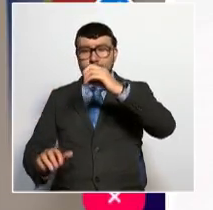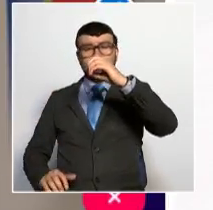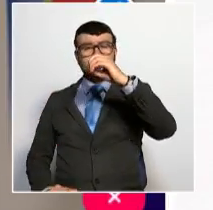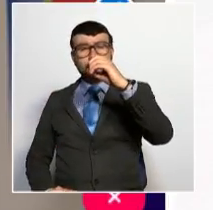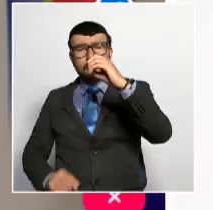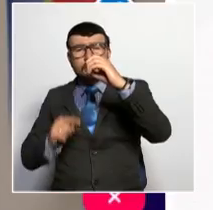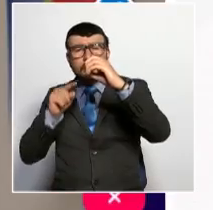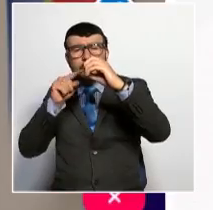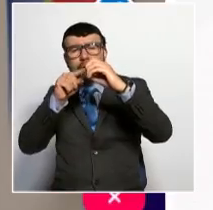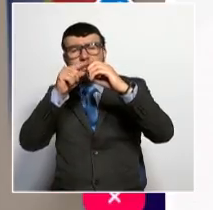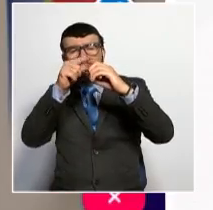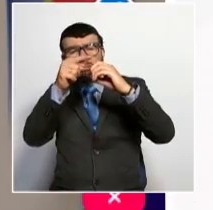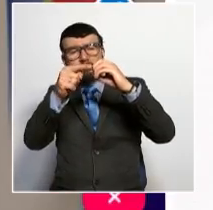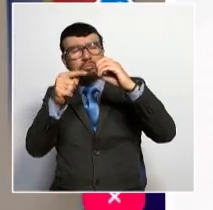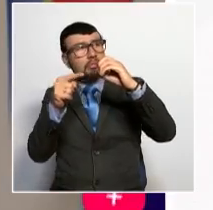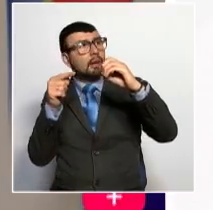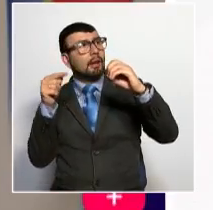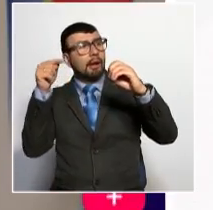encontrar